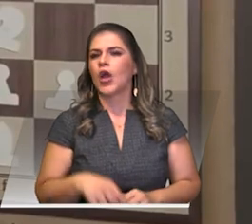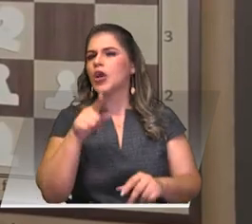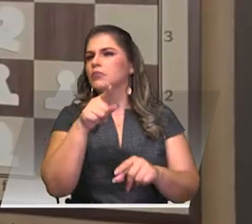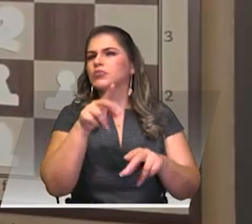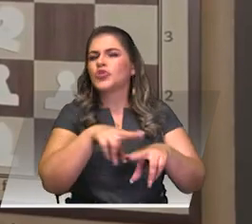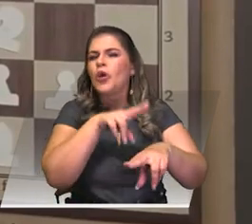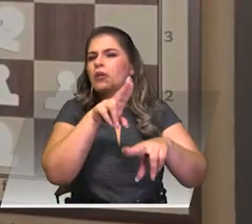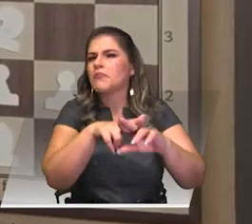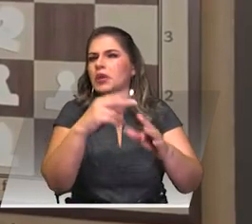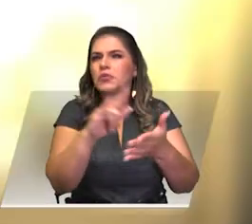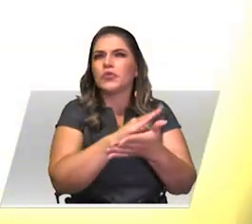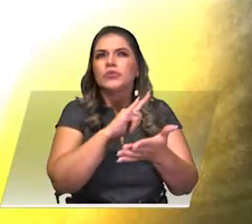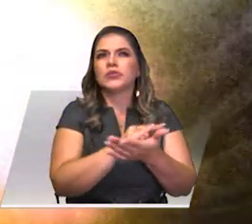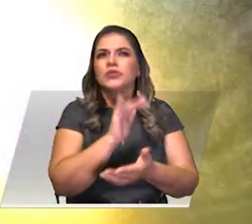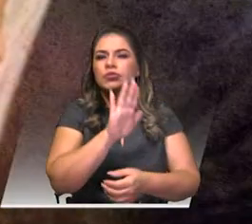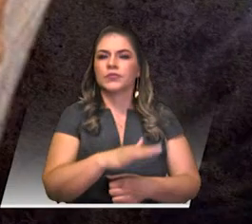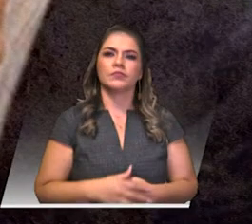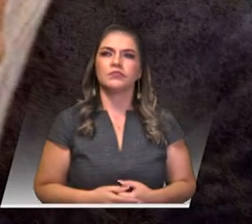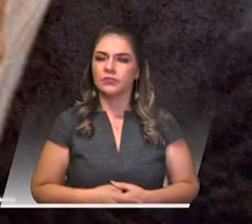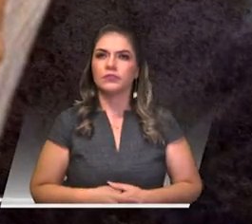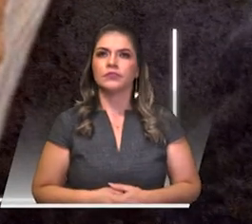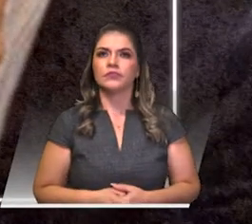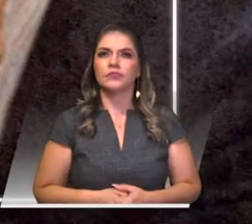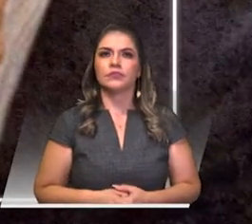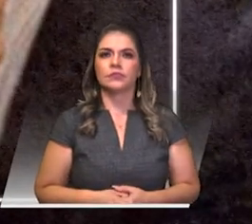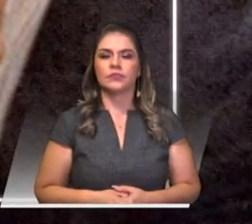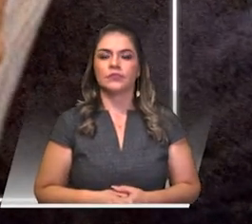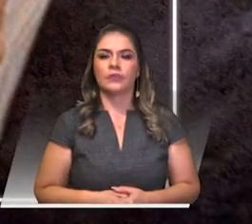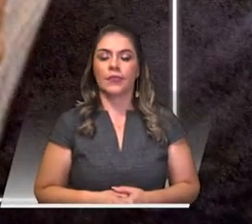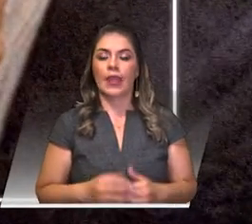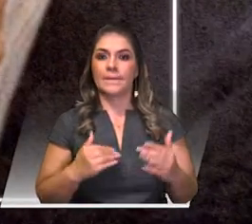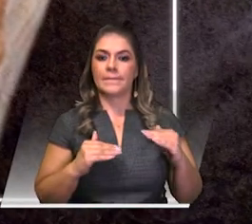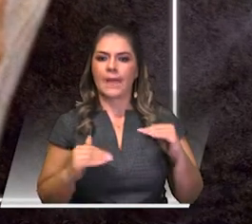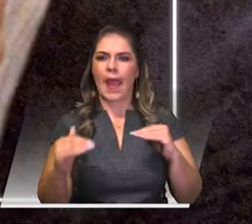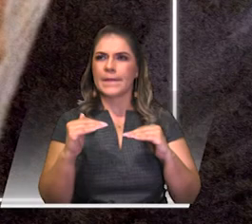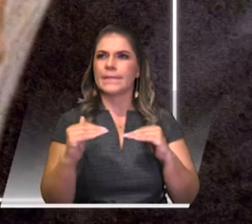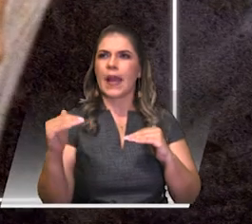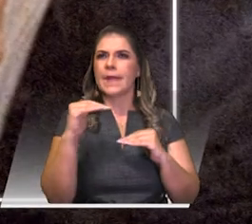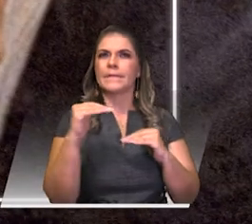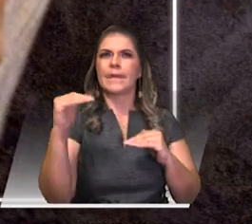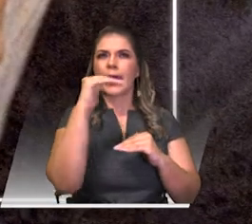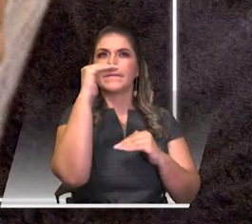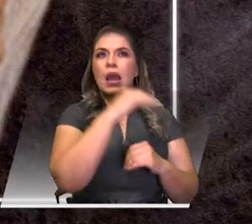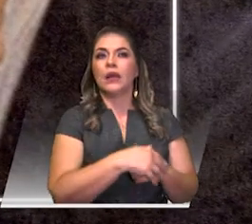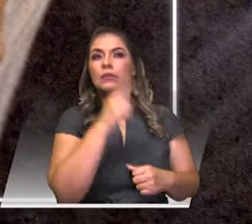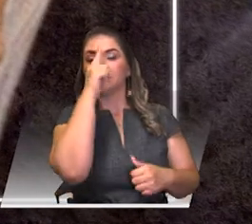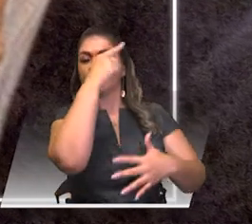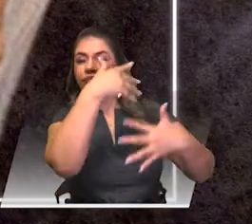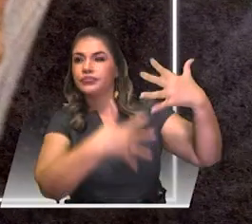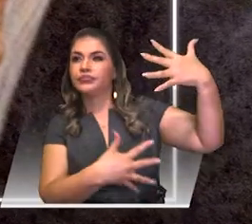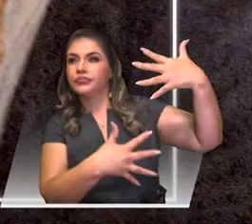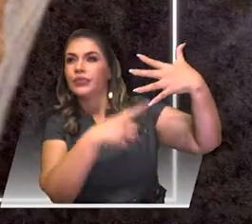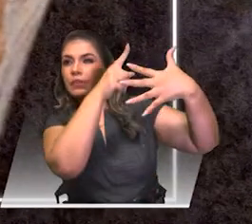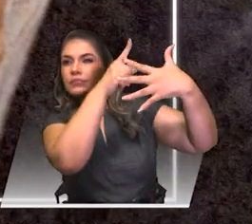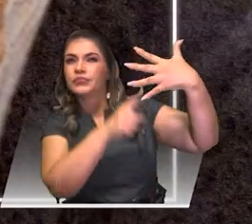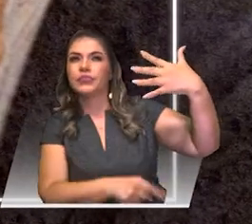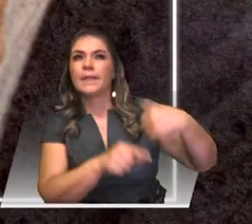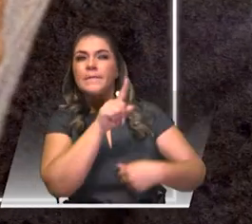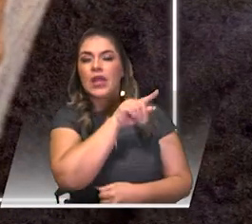frecuentes en la defensa siciliana. A su escalada de triunfos se sumaron los 10 títulos nacionales, alcanzados